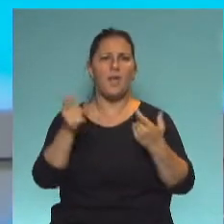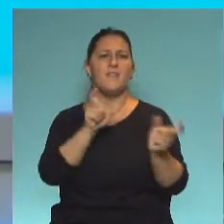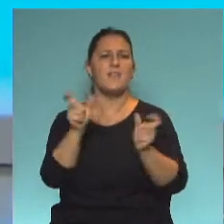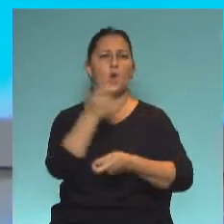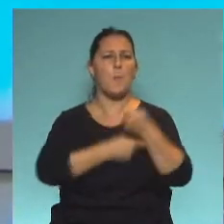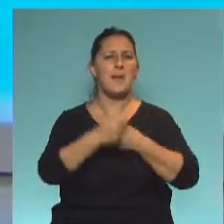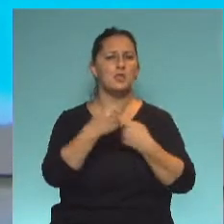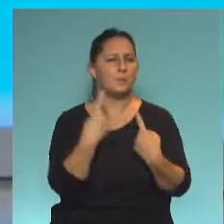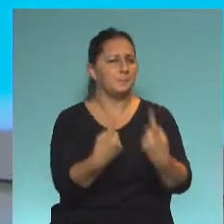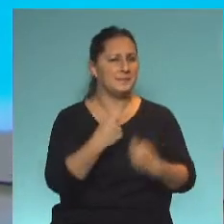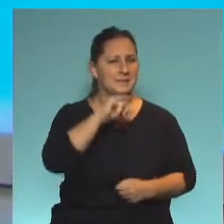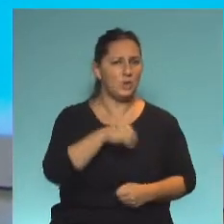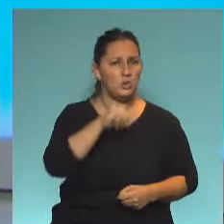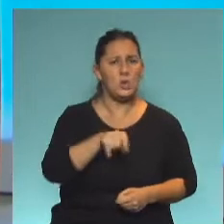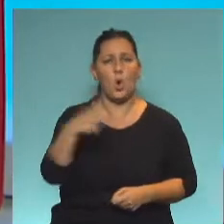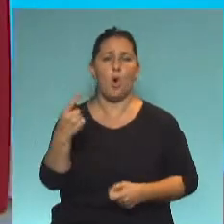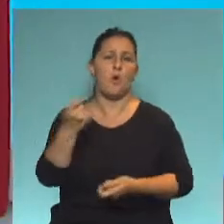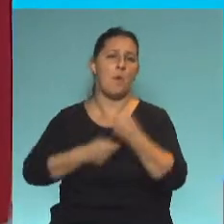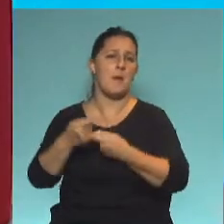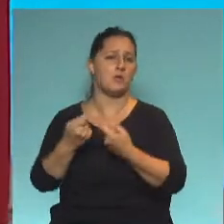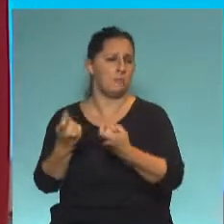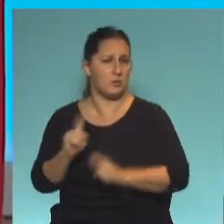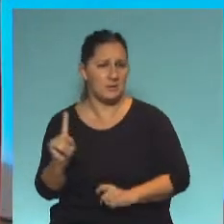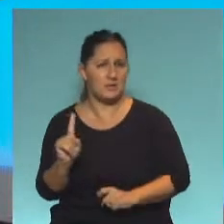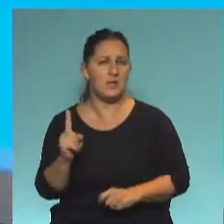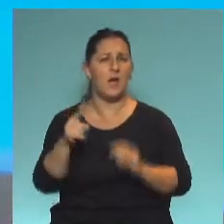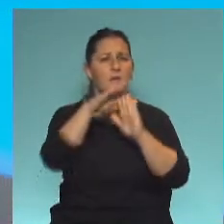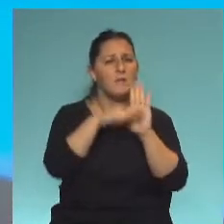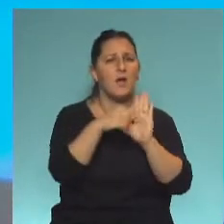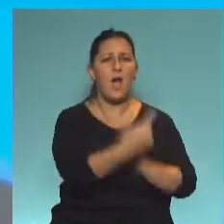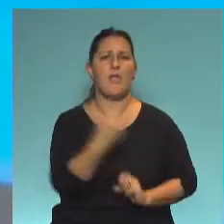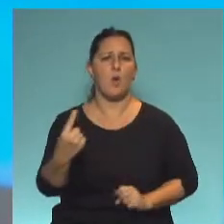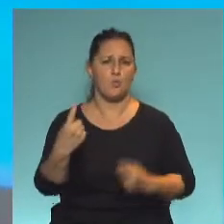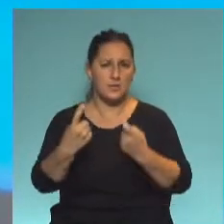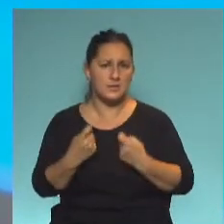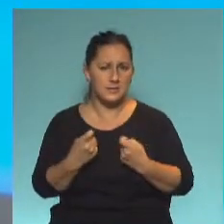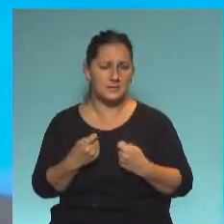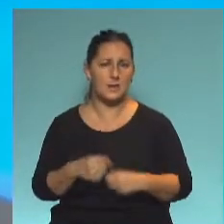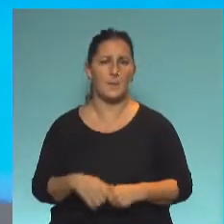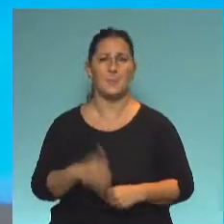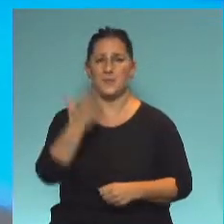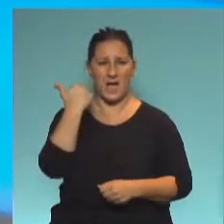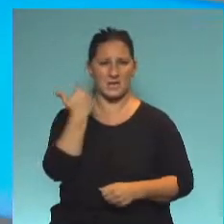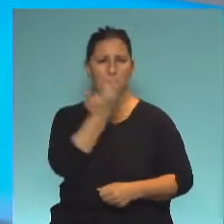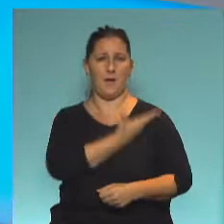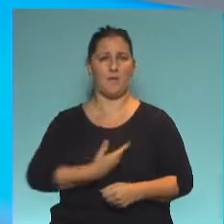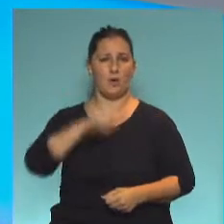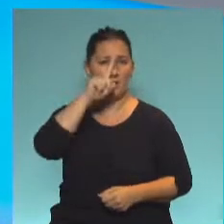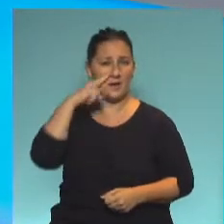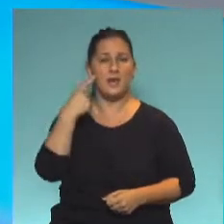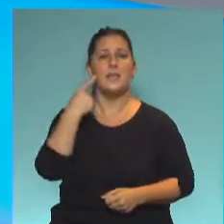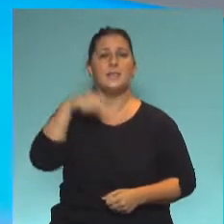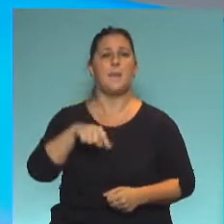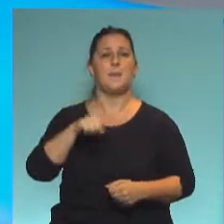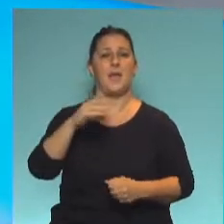comercios esenciales y no esenciales, qué implica cada una de ellas. Bien estás diciendo, Diana, que ayer había hablado el presidente de la Nación, el jefe de gobierno de la Ciudad de